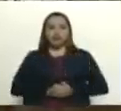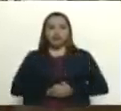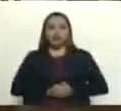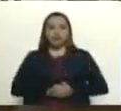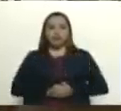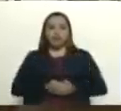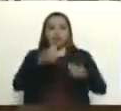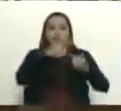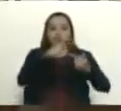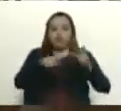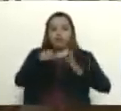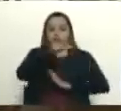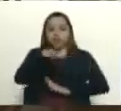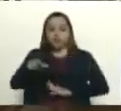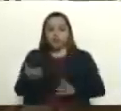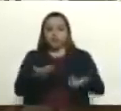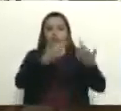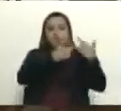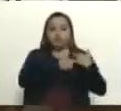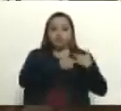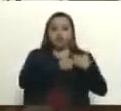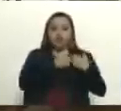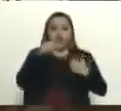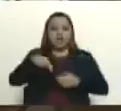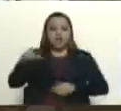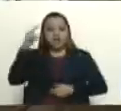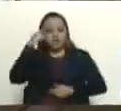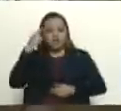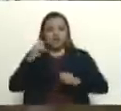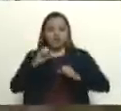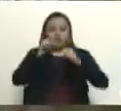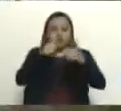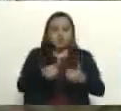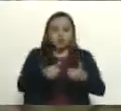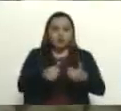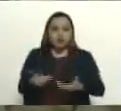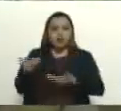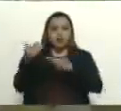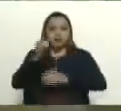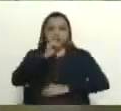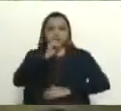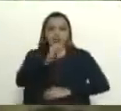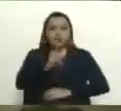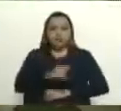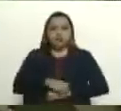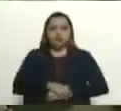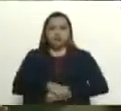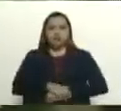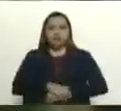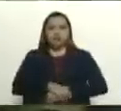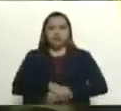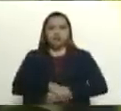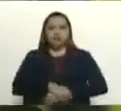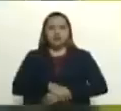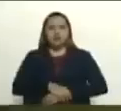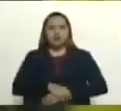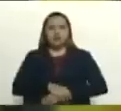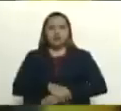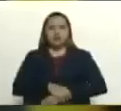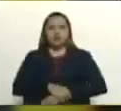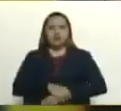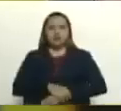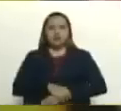Diversas autoridades a lo largo de este día, desde que se dio a conocer esta noticia, se han pronunciado para manifestar